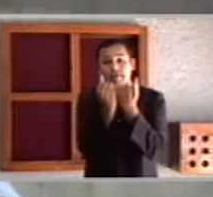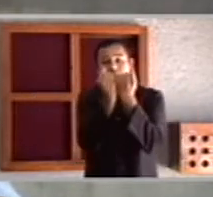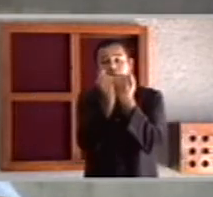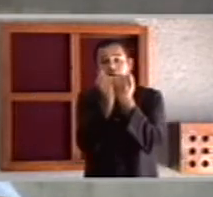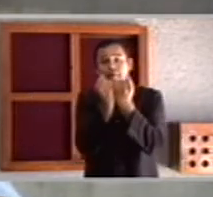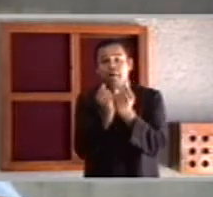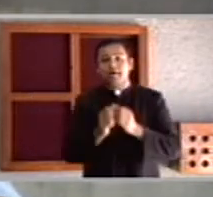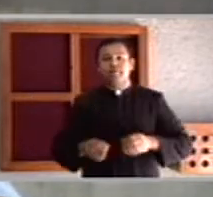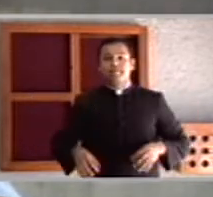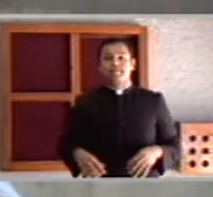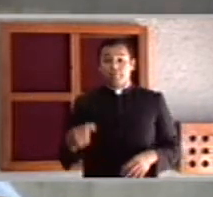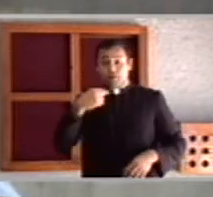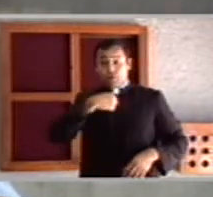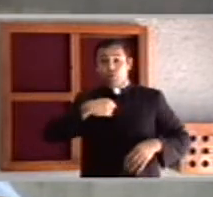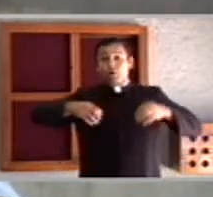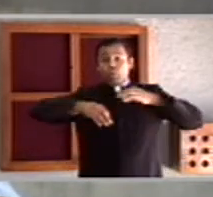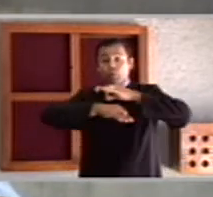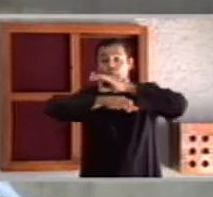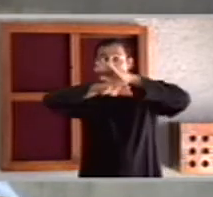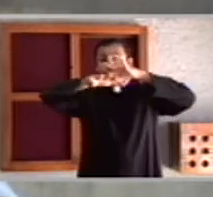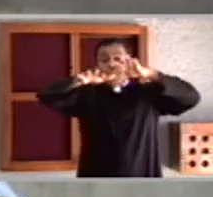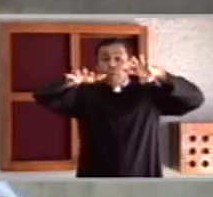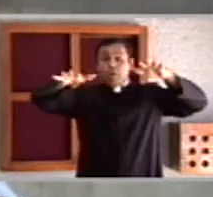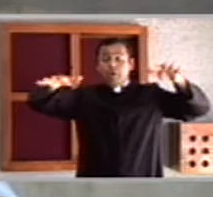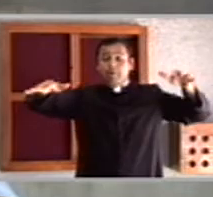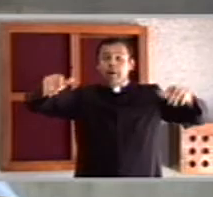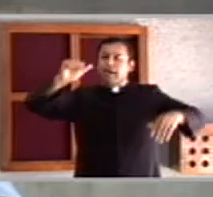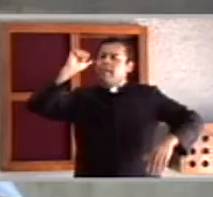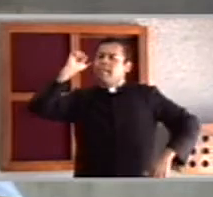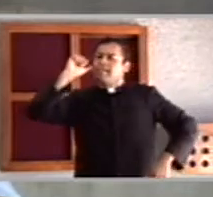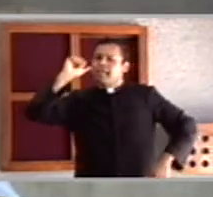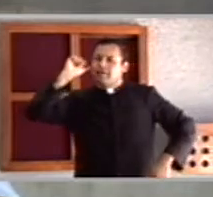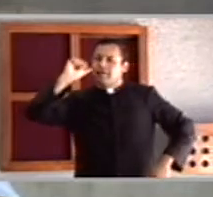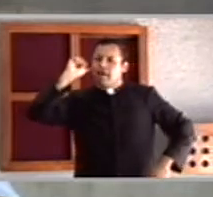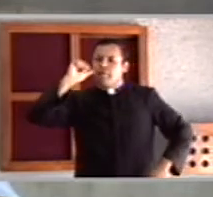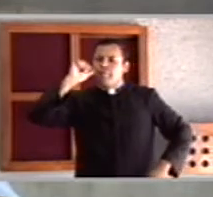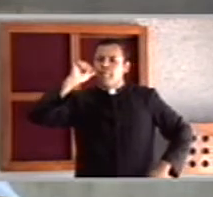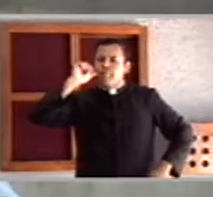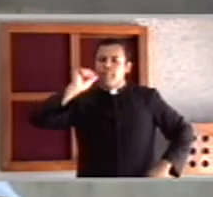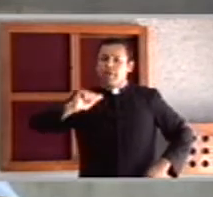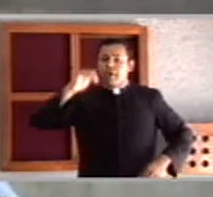Proclamaré sin cesar la